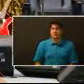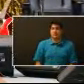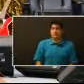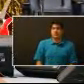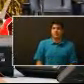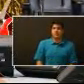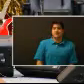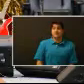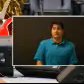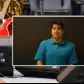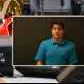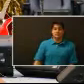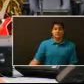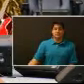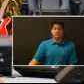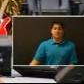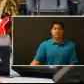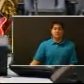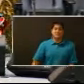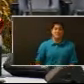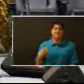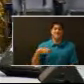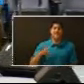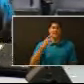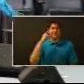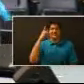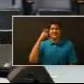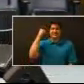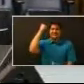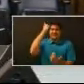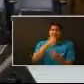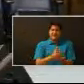para que el Señor pueda sellar esta palabra.